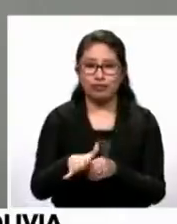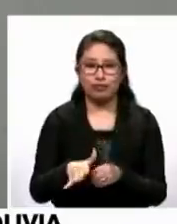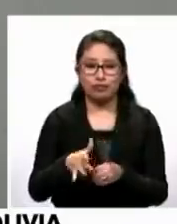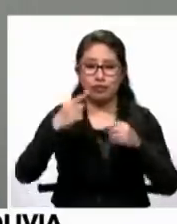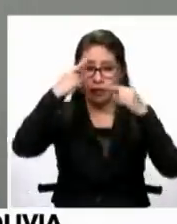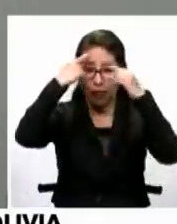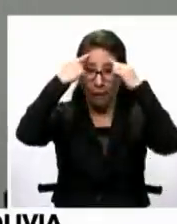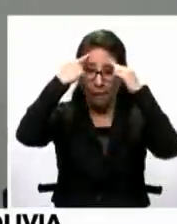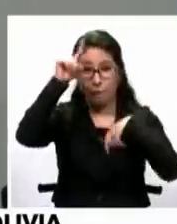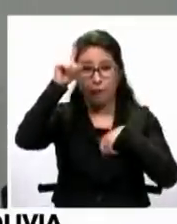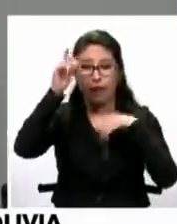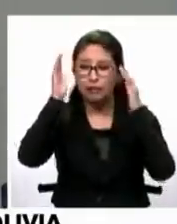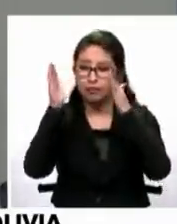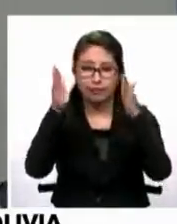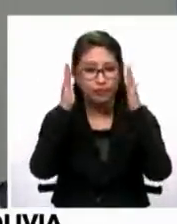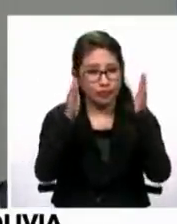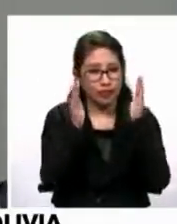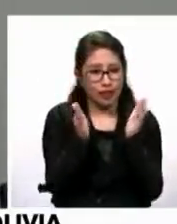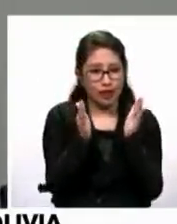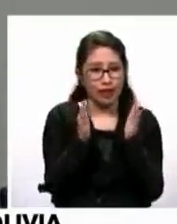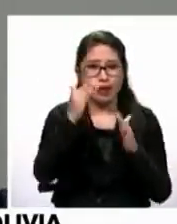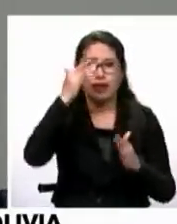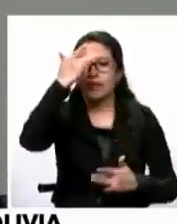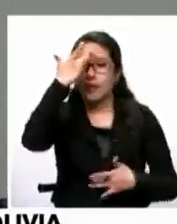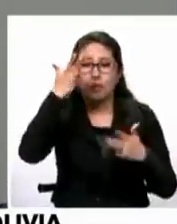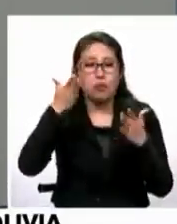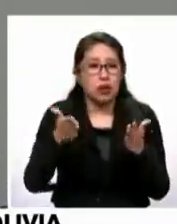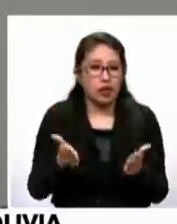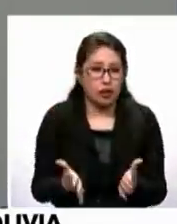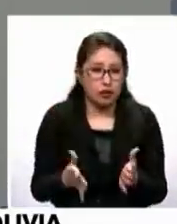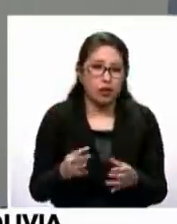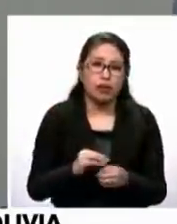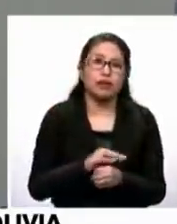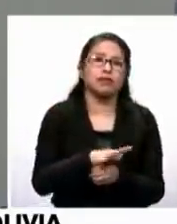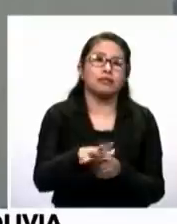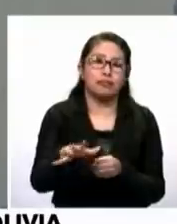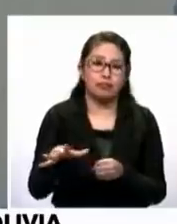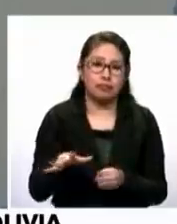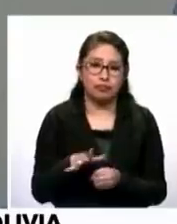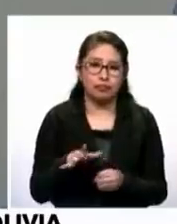los enfermos o a las personas que hayan contraído